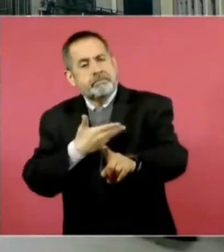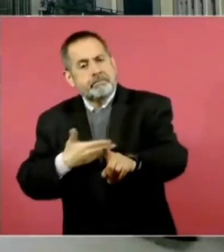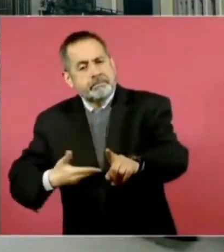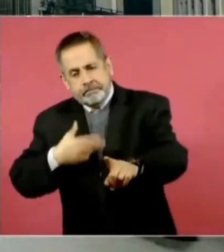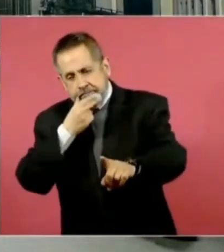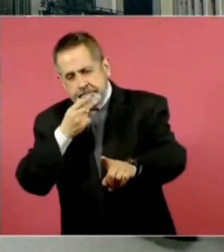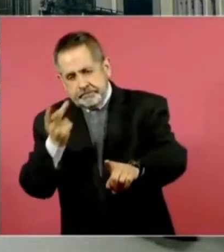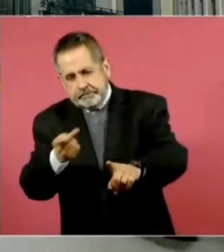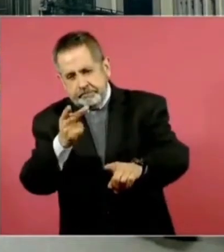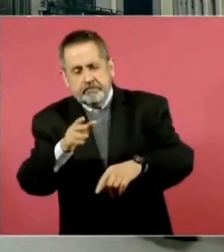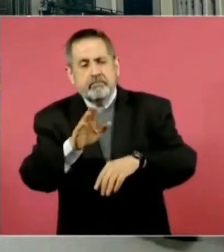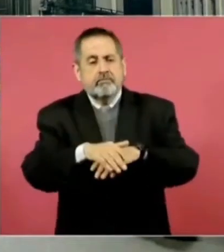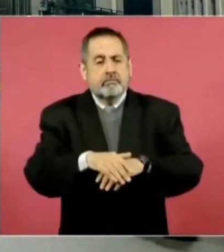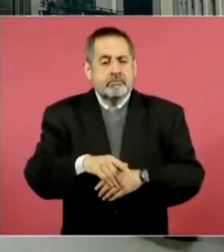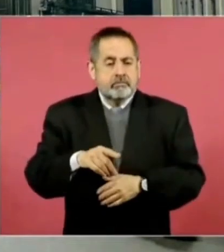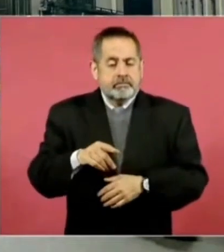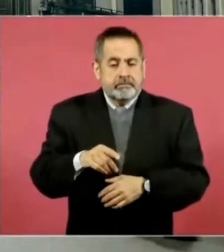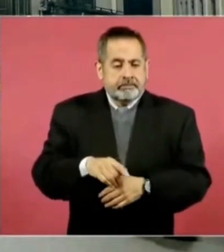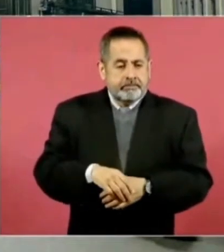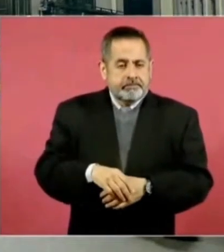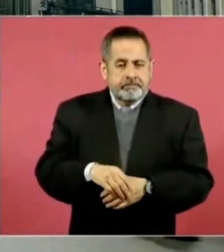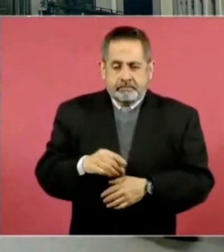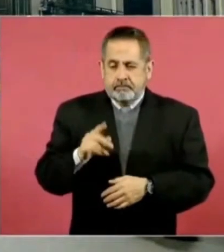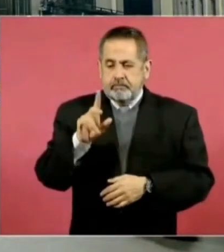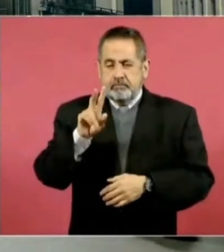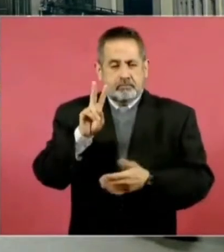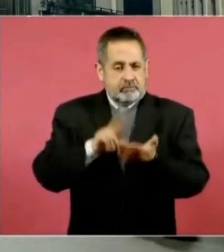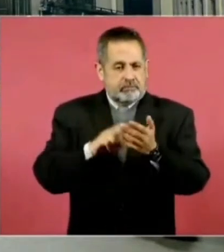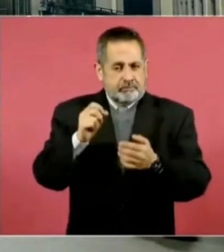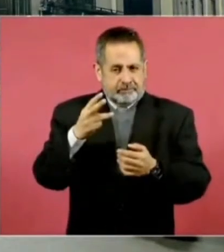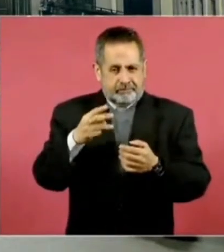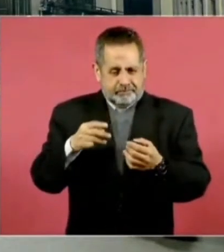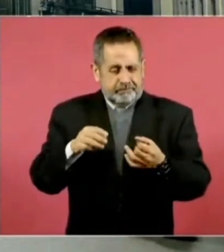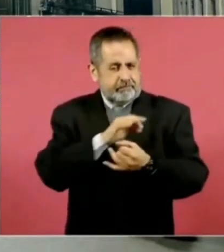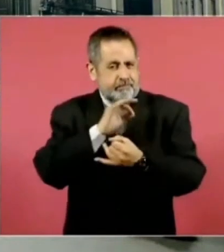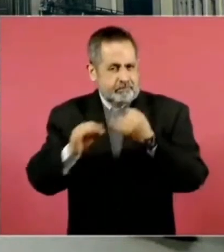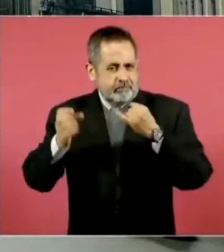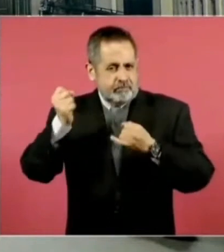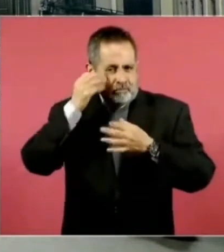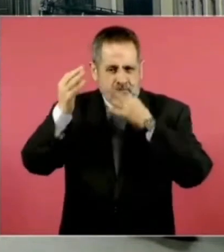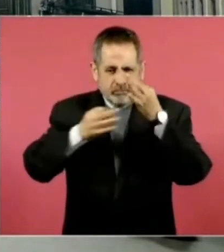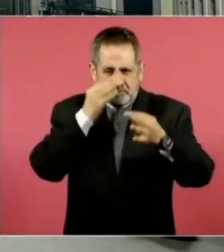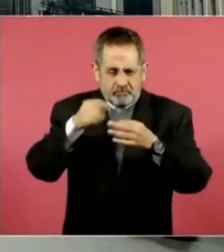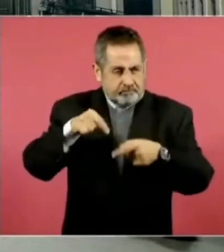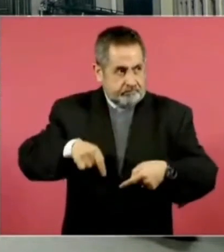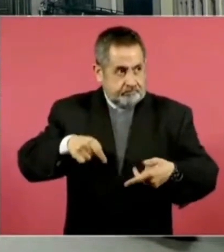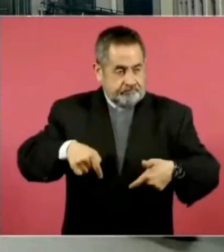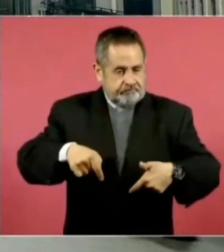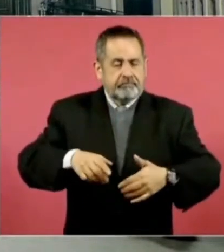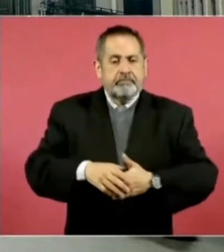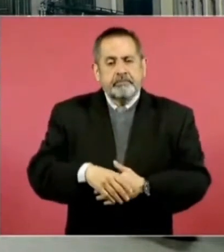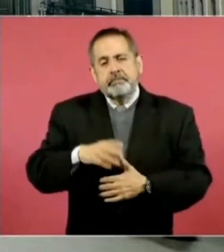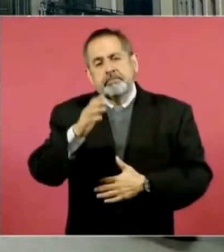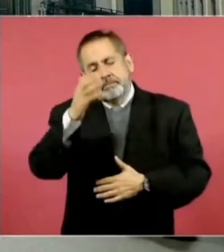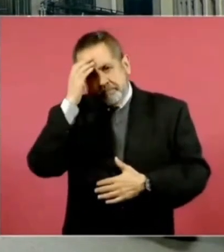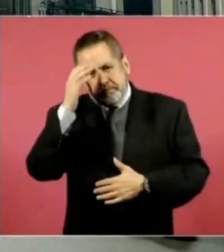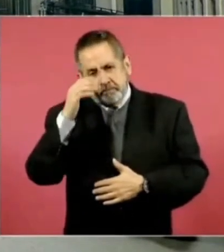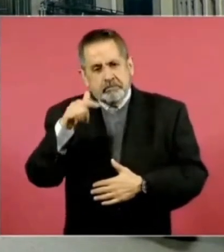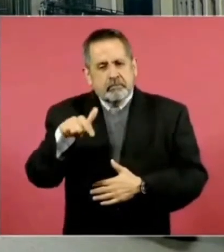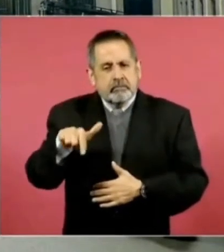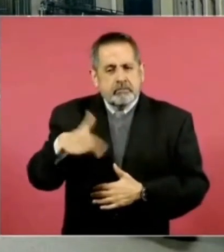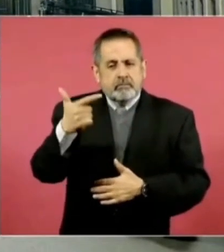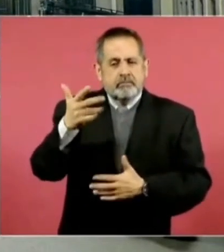en el marco de la penúltima conferencia de prensa del 2023, conocer cuáles van a ser sus 12 deseos para